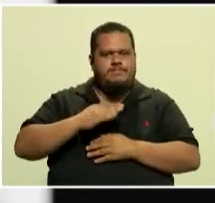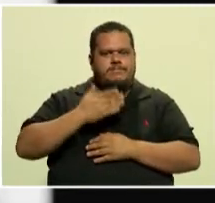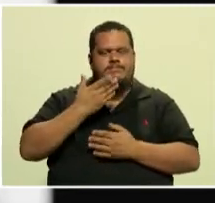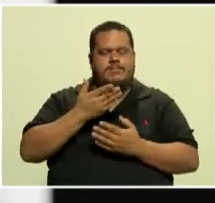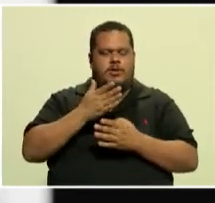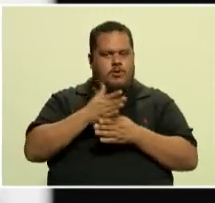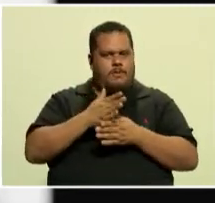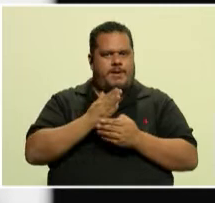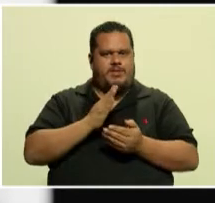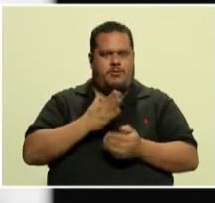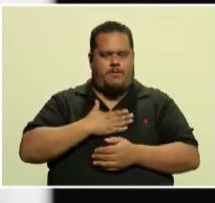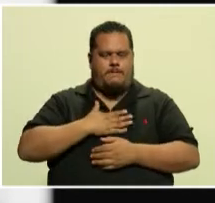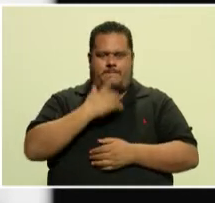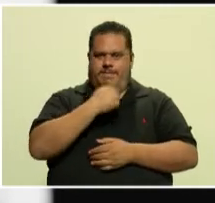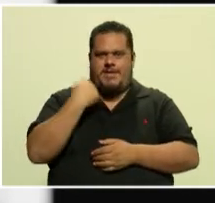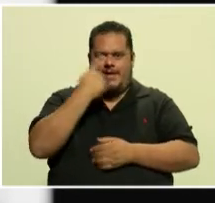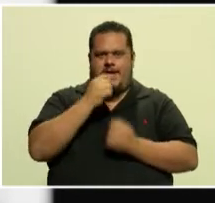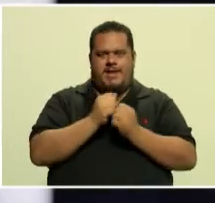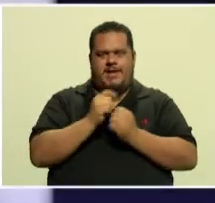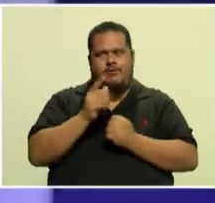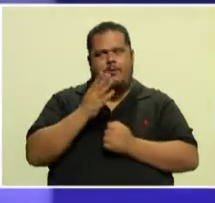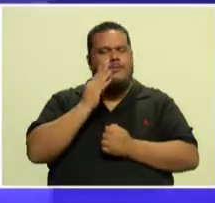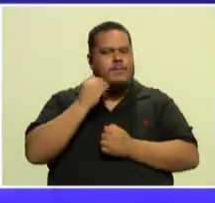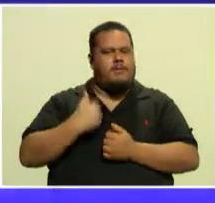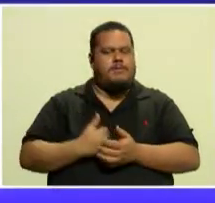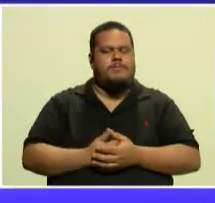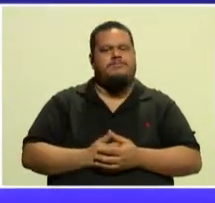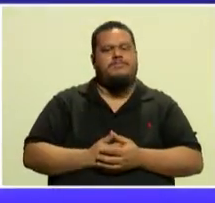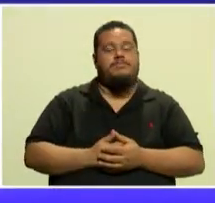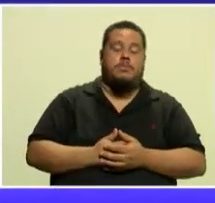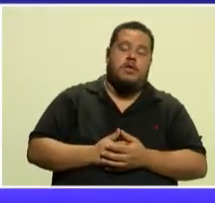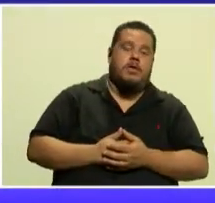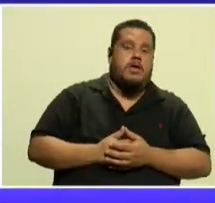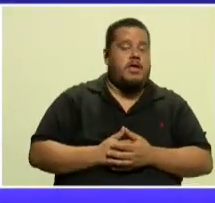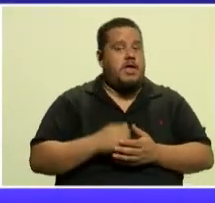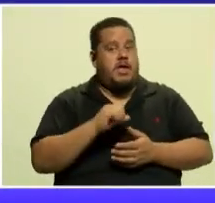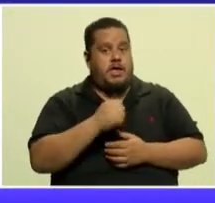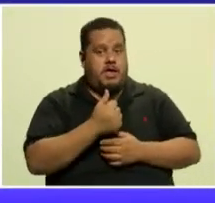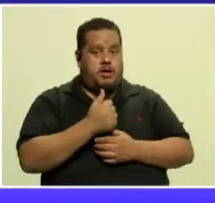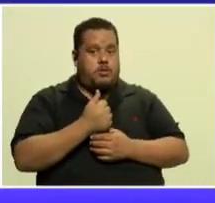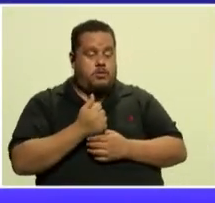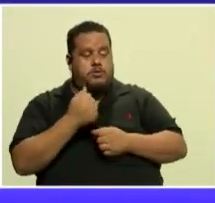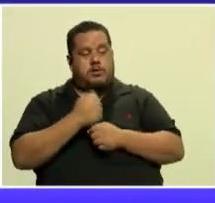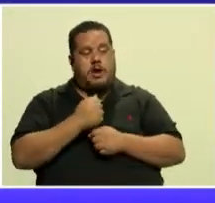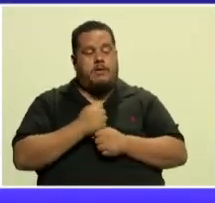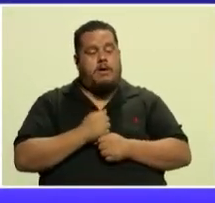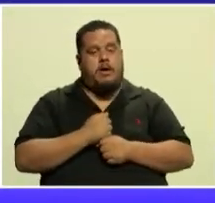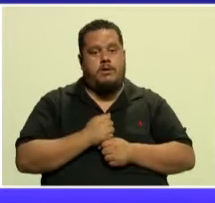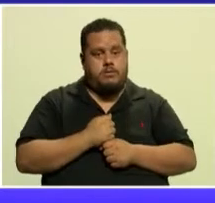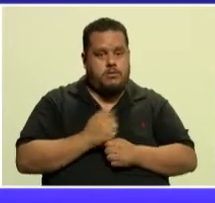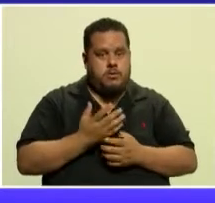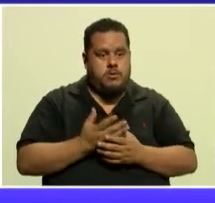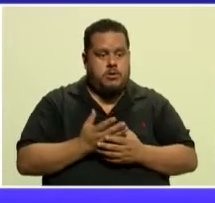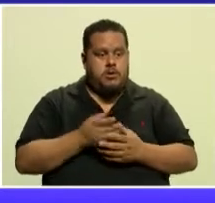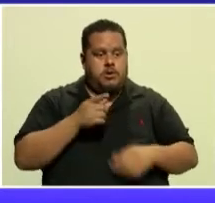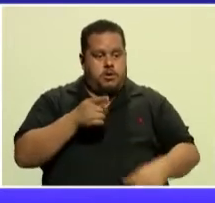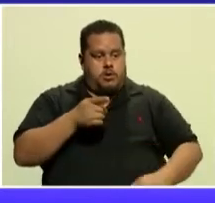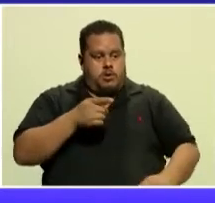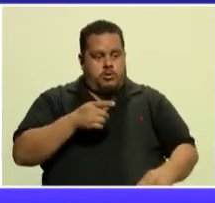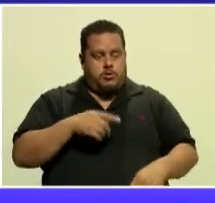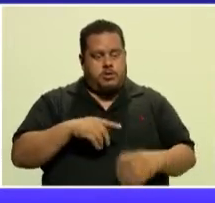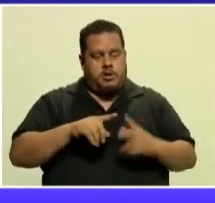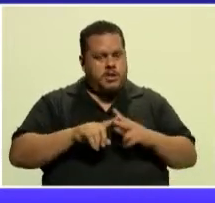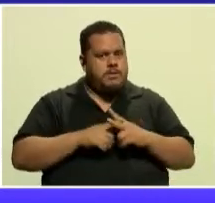él. Maravilloso, maravilloso. En otra obra partís, y es una historia que me encantó cuando la